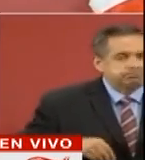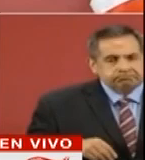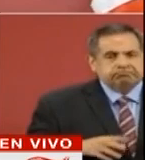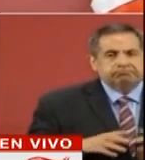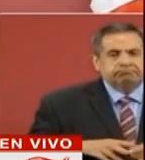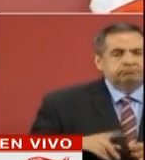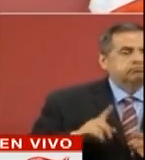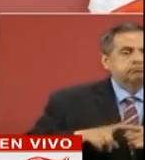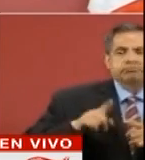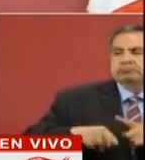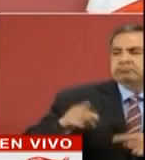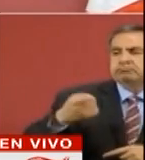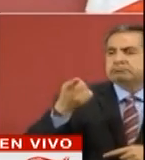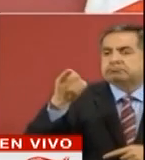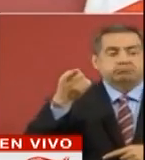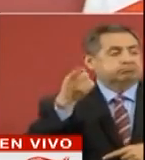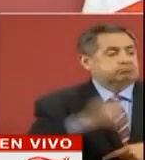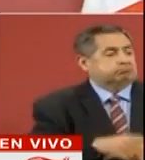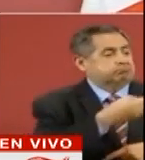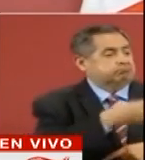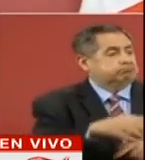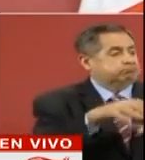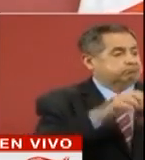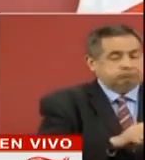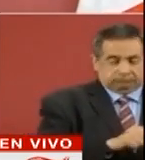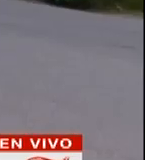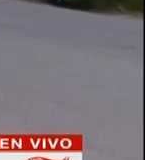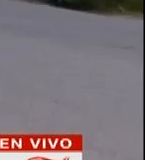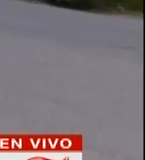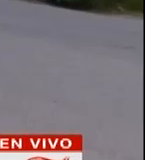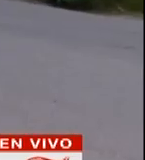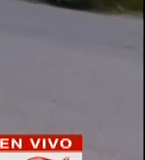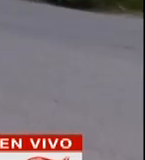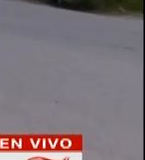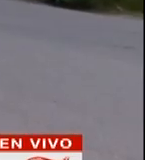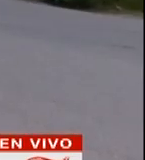las órdenes de aprehensión que están en curso.